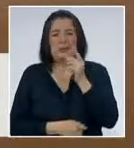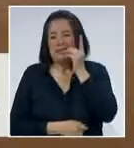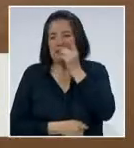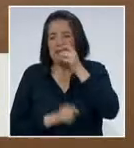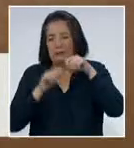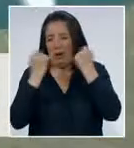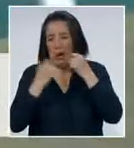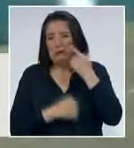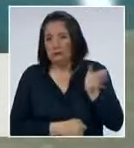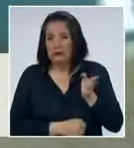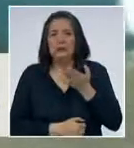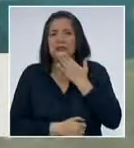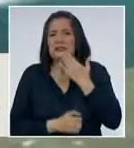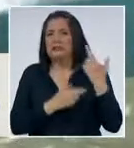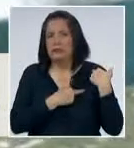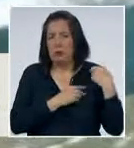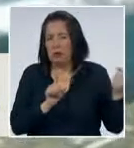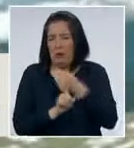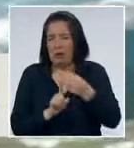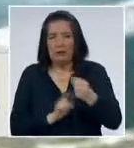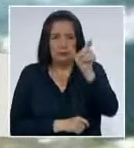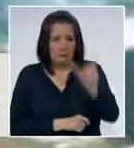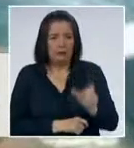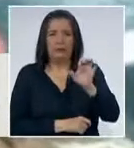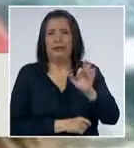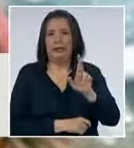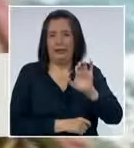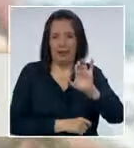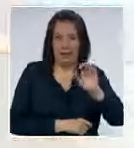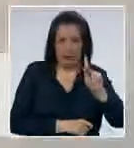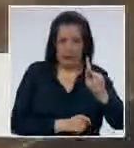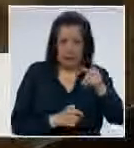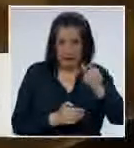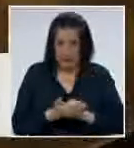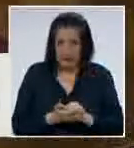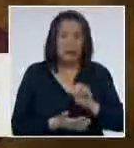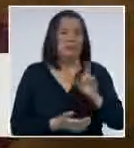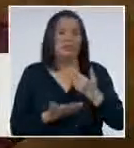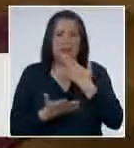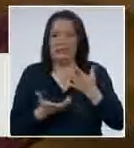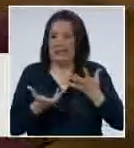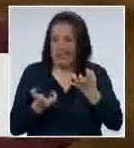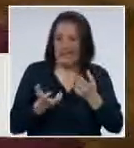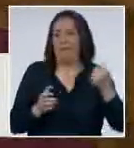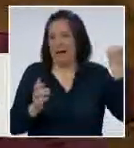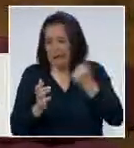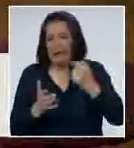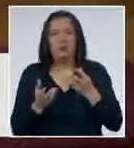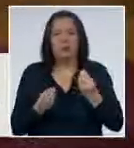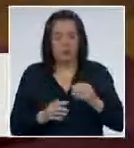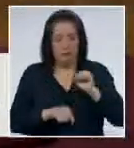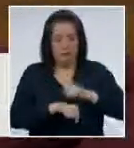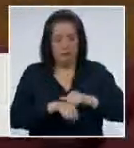El responsable de esta salvaje agresión es Eric Joffre Chomba Salvarría, quien intentó asesinar con una piedra a la madre de